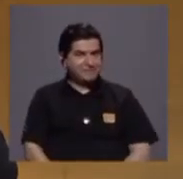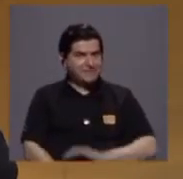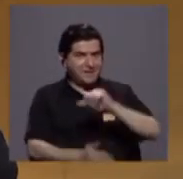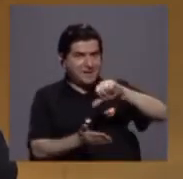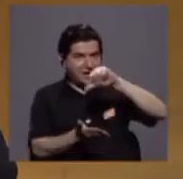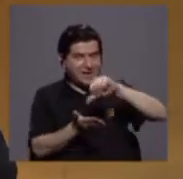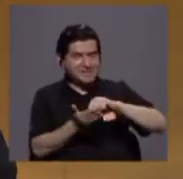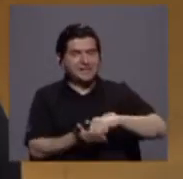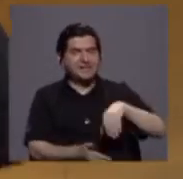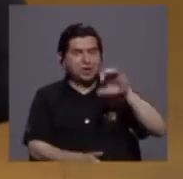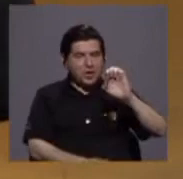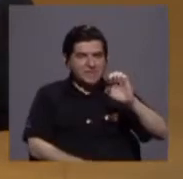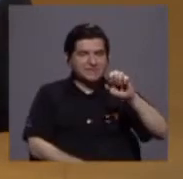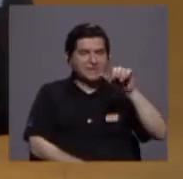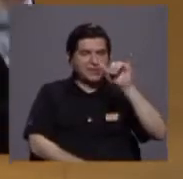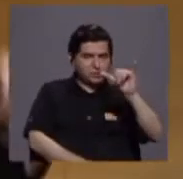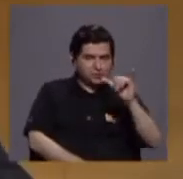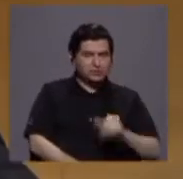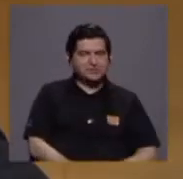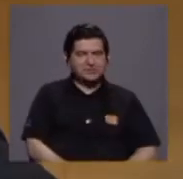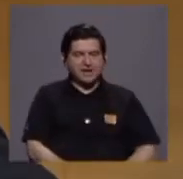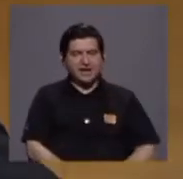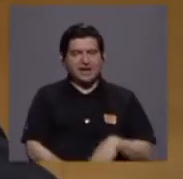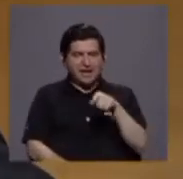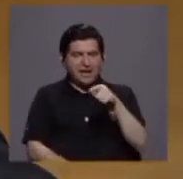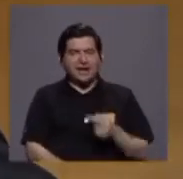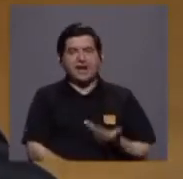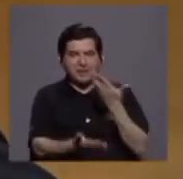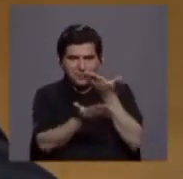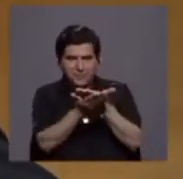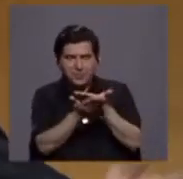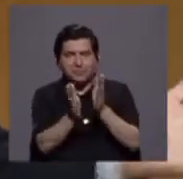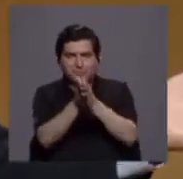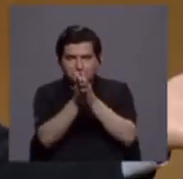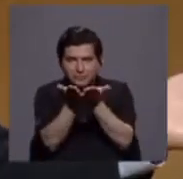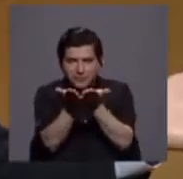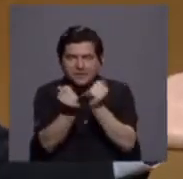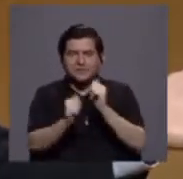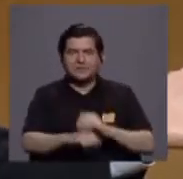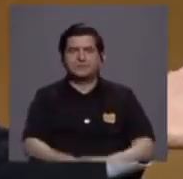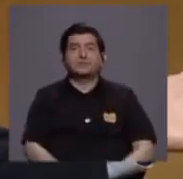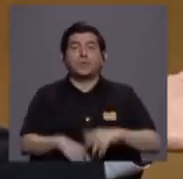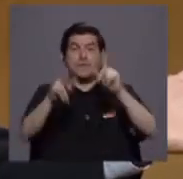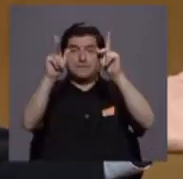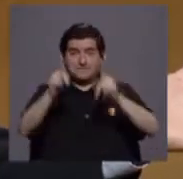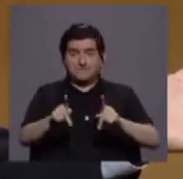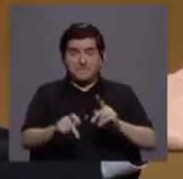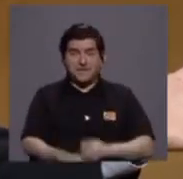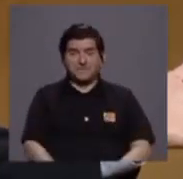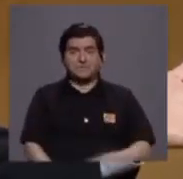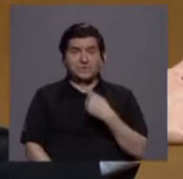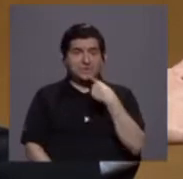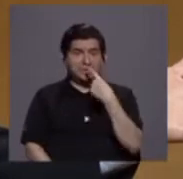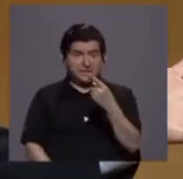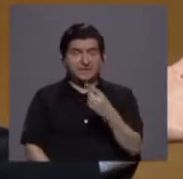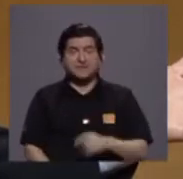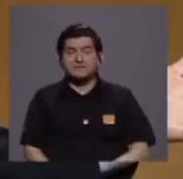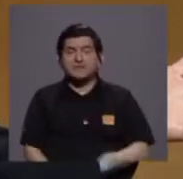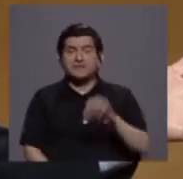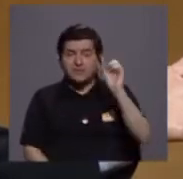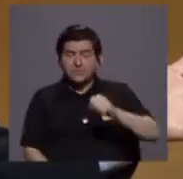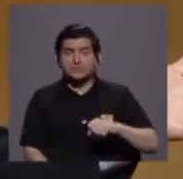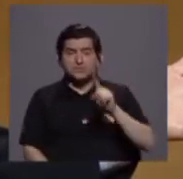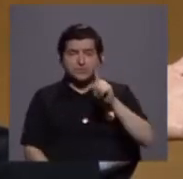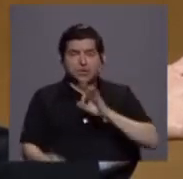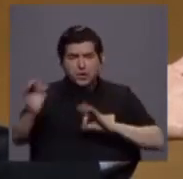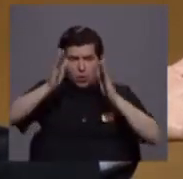Centro Espinosa Iglesias hizo el lanzamiento de tu libro, la gente que había es la que acabas de descubrir. Había un